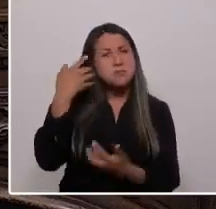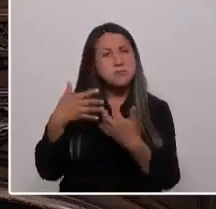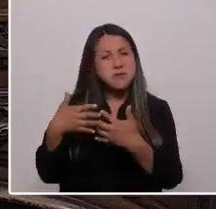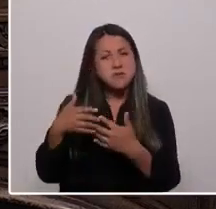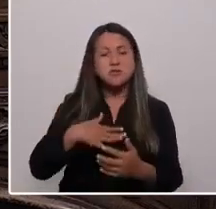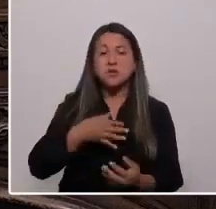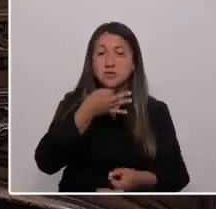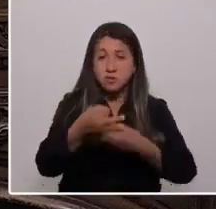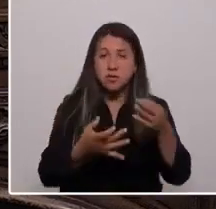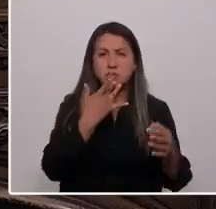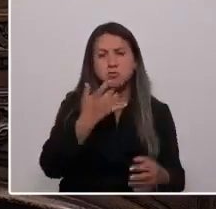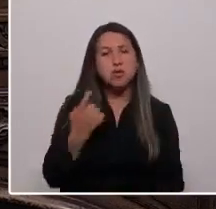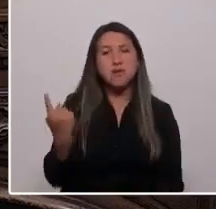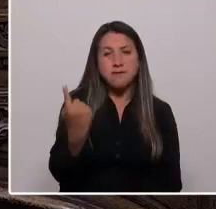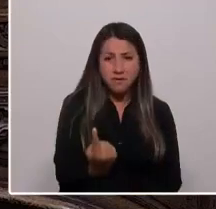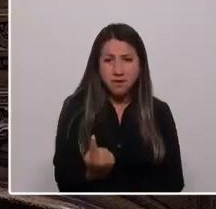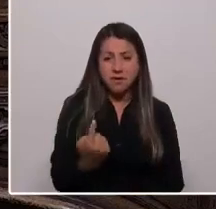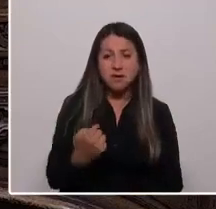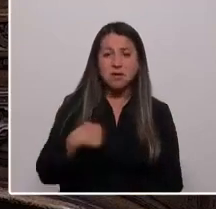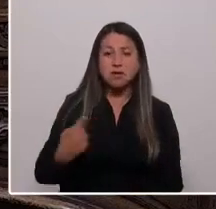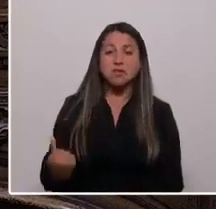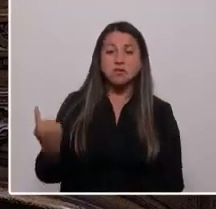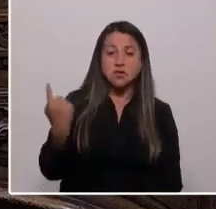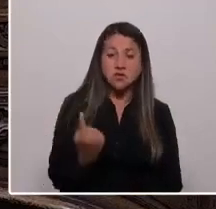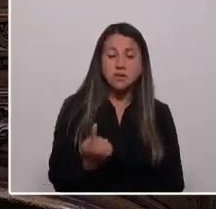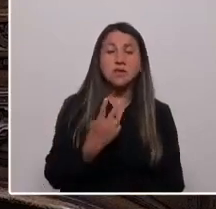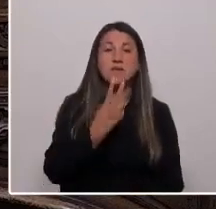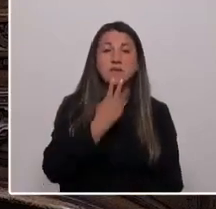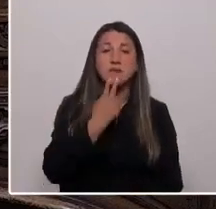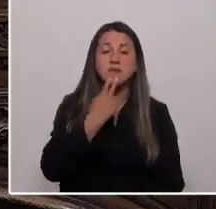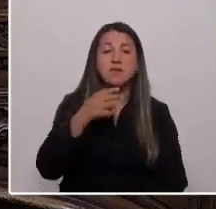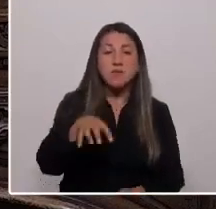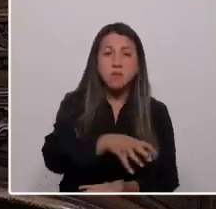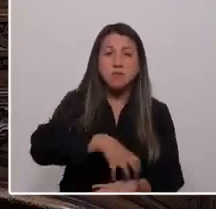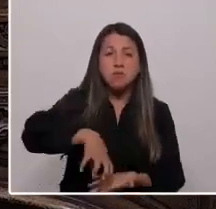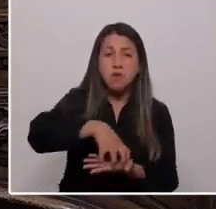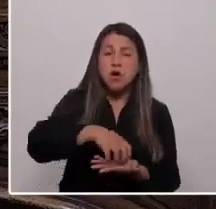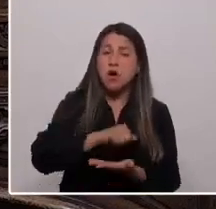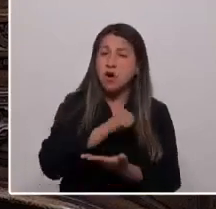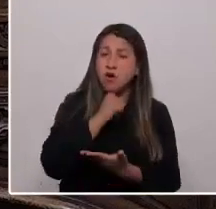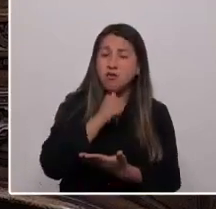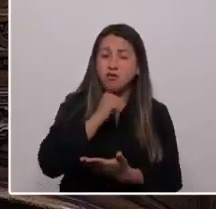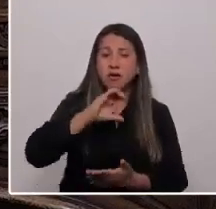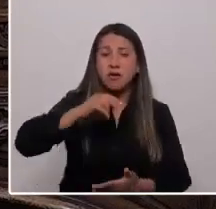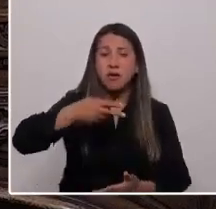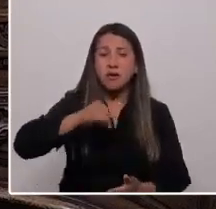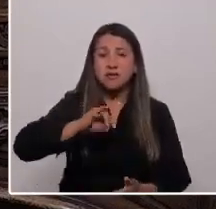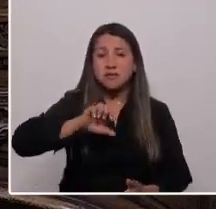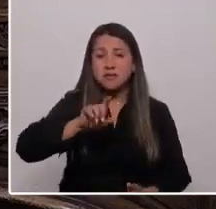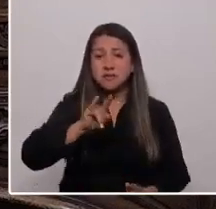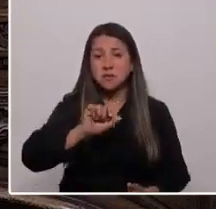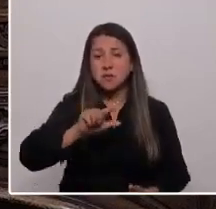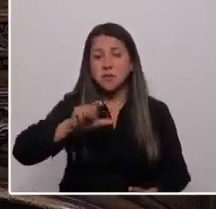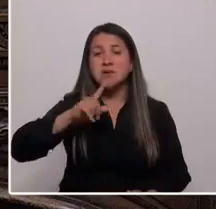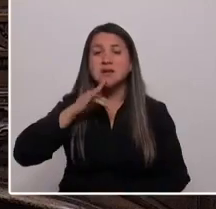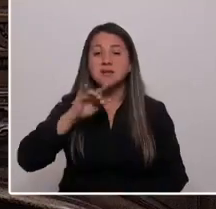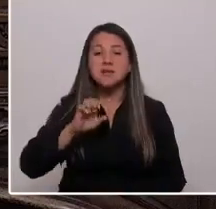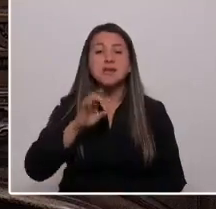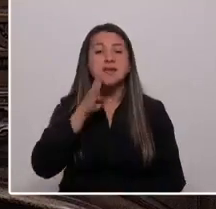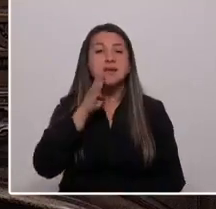vine aquí vine aquí porque vivo en una población en chiguayante bío bío de pronto no sé mayas